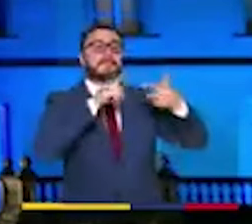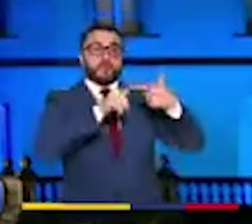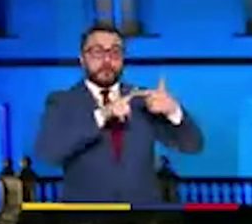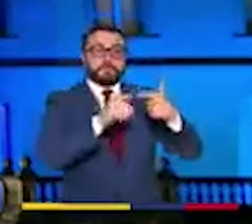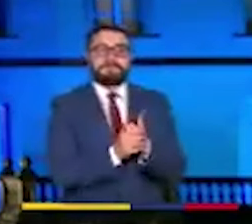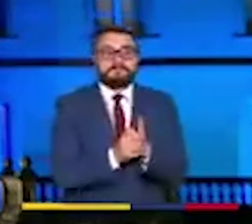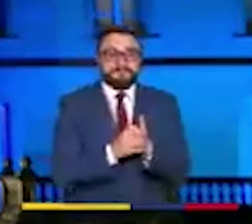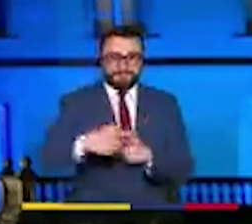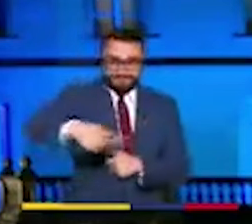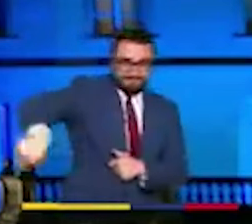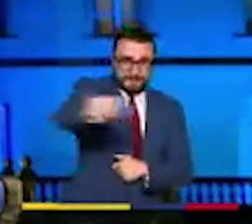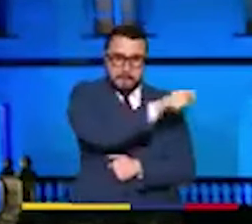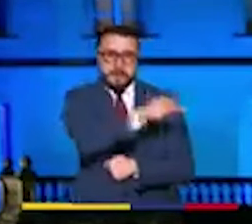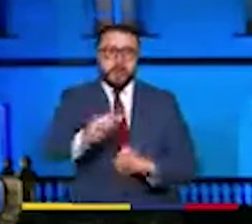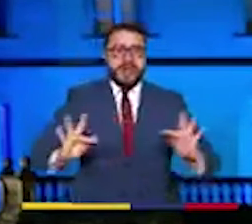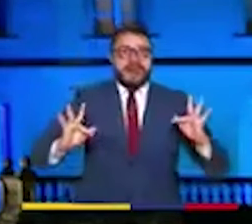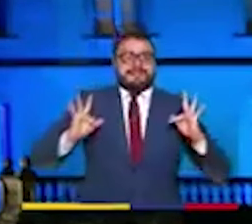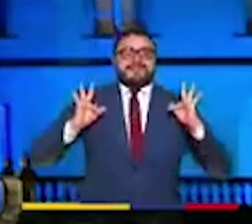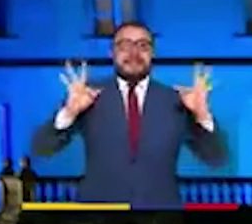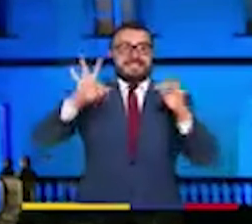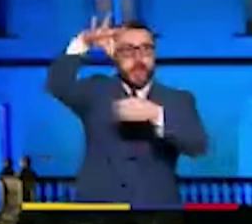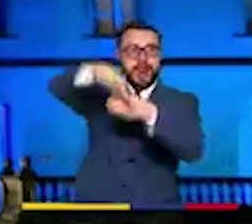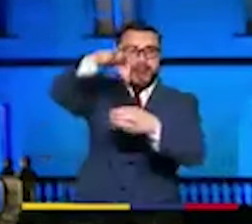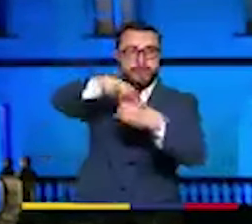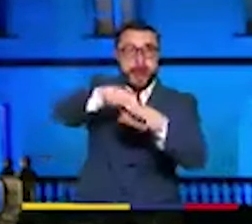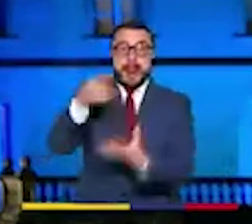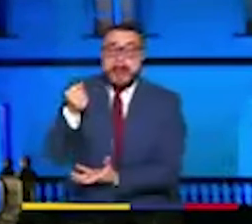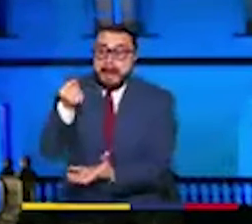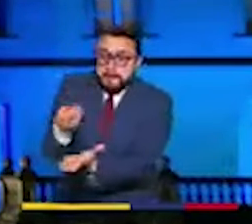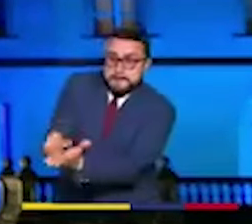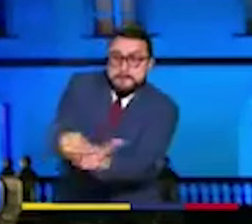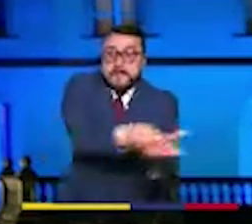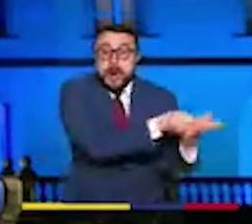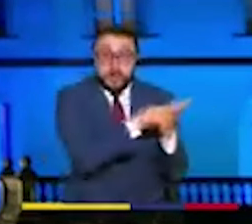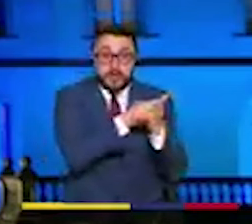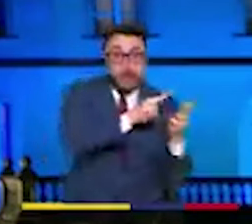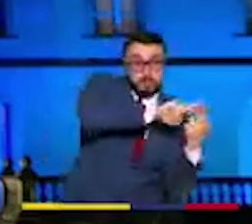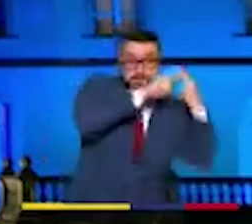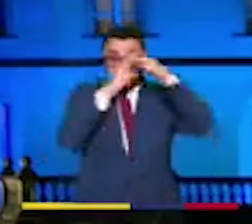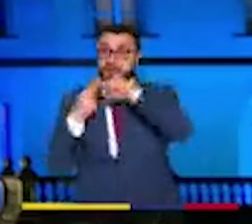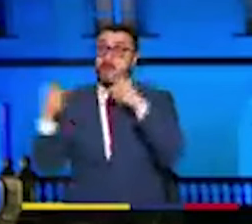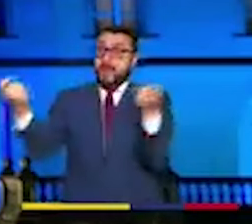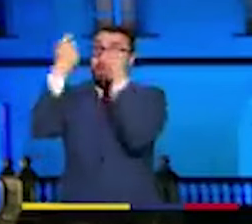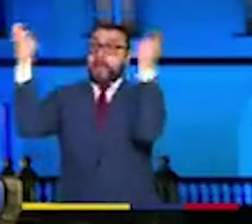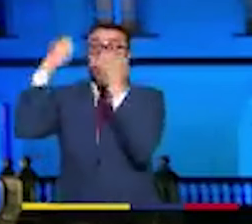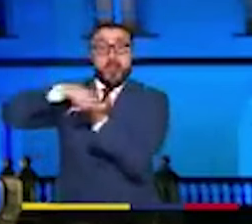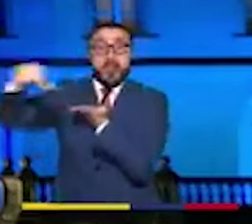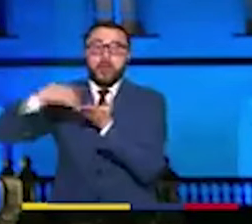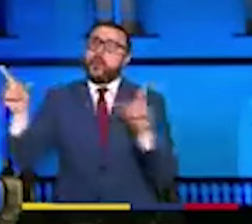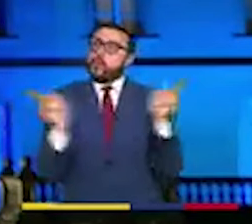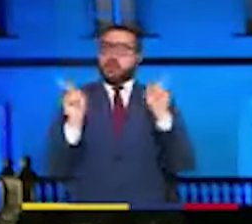no corresponden a gastos de campaña. La primera vuelta presidencial fue hasta la apertura de